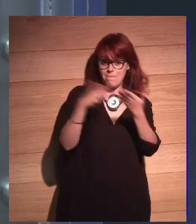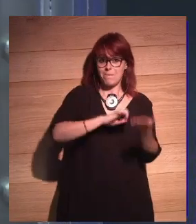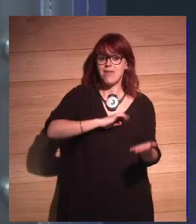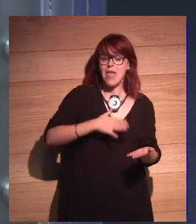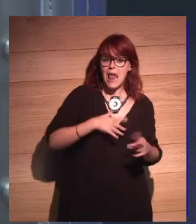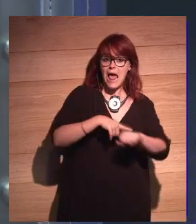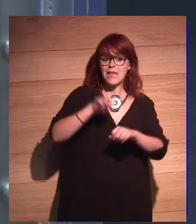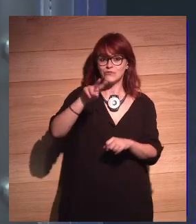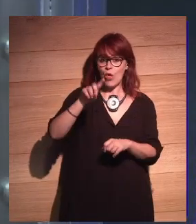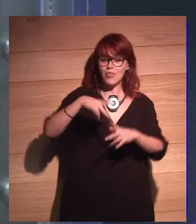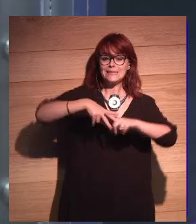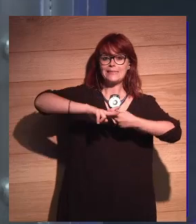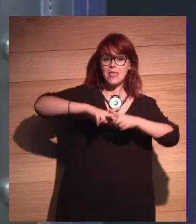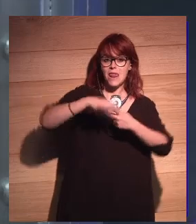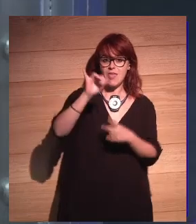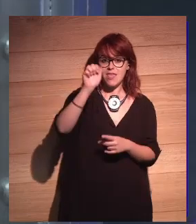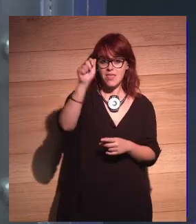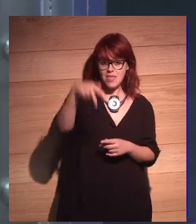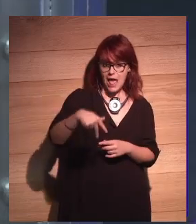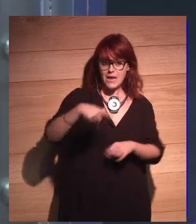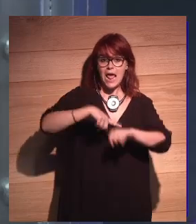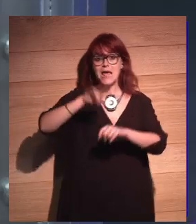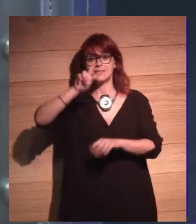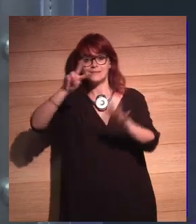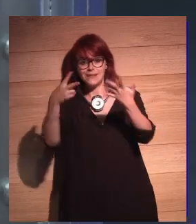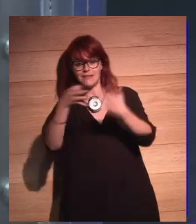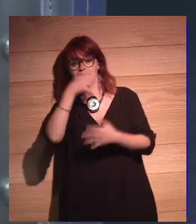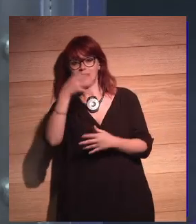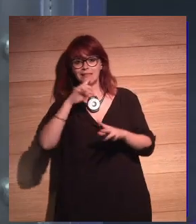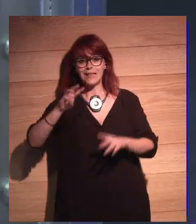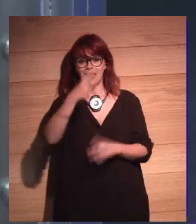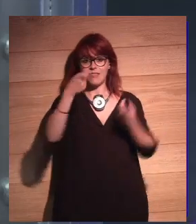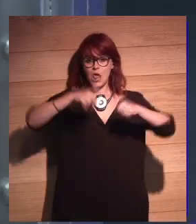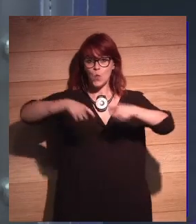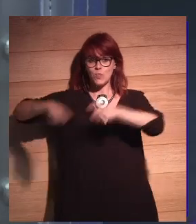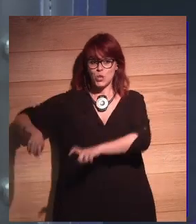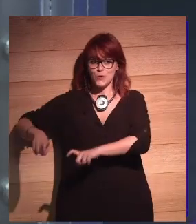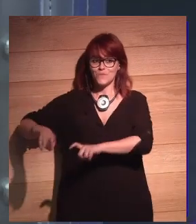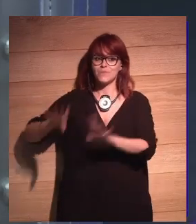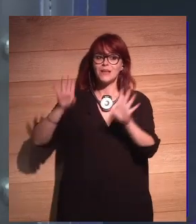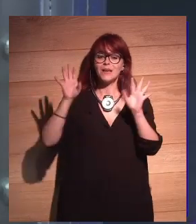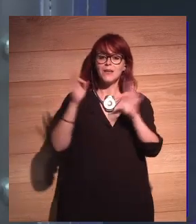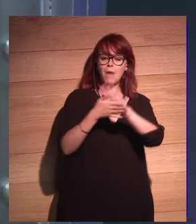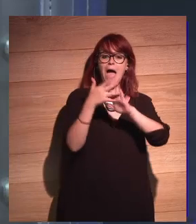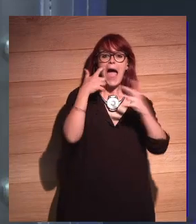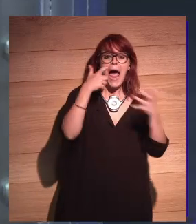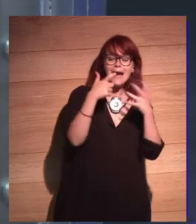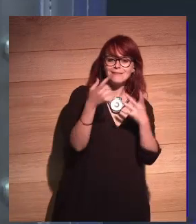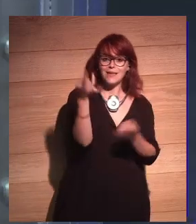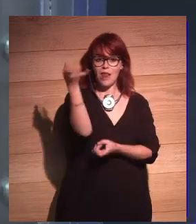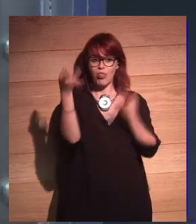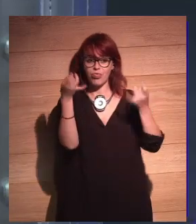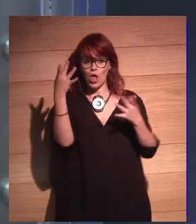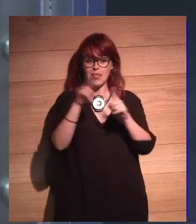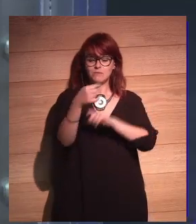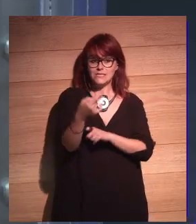a las 12 en el taller de Ian. A las 7 de la tarde tenemos el tercer encuentro, que es sobre arte y creación.